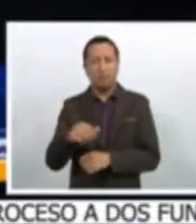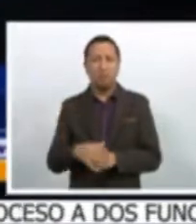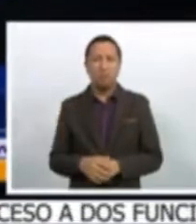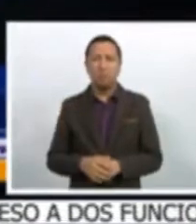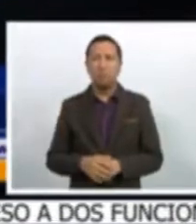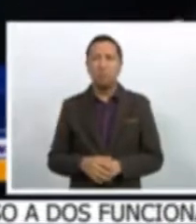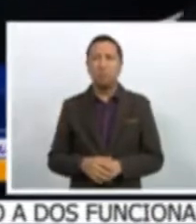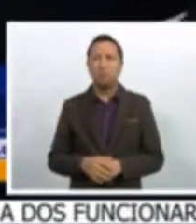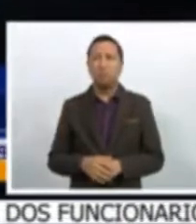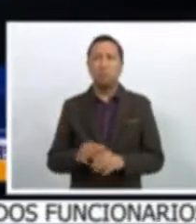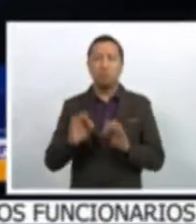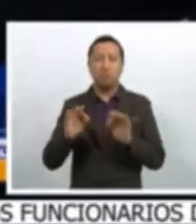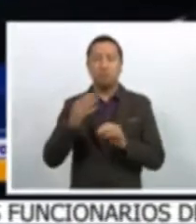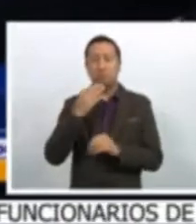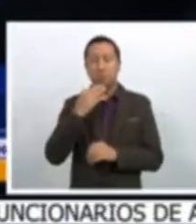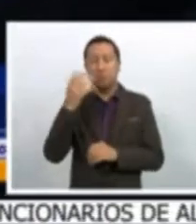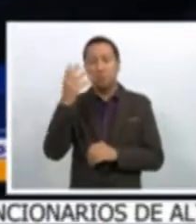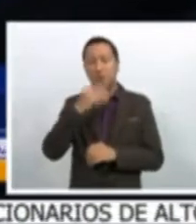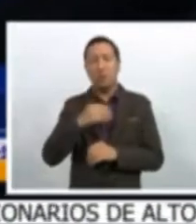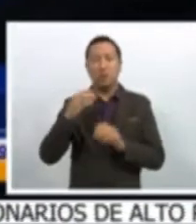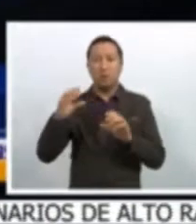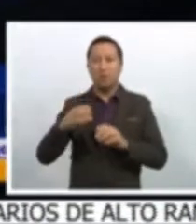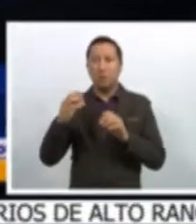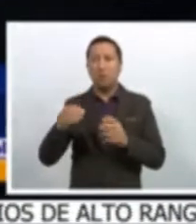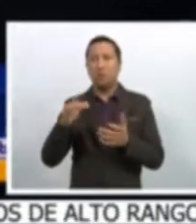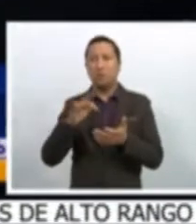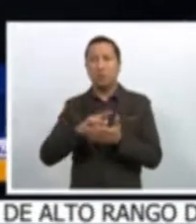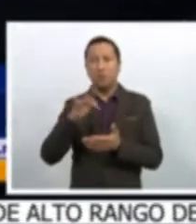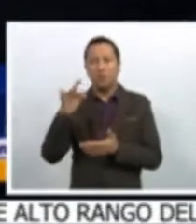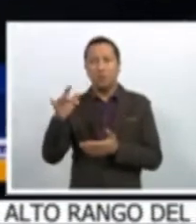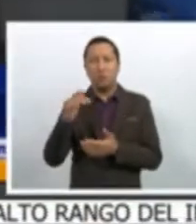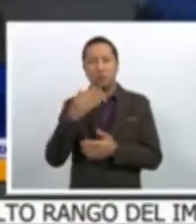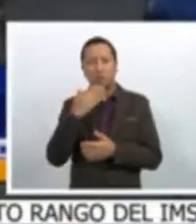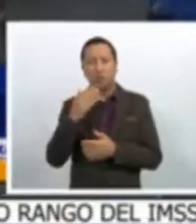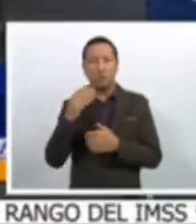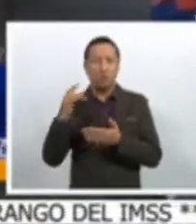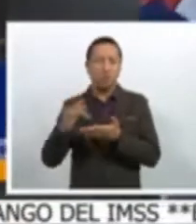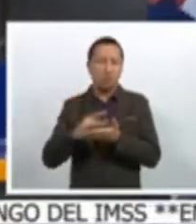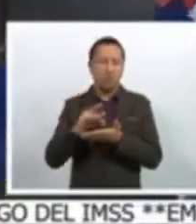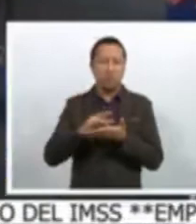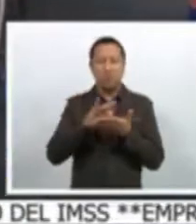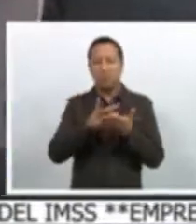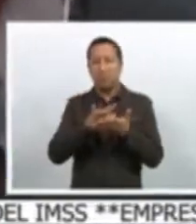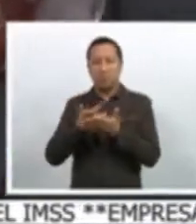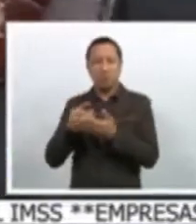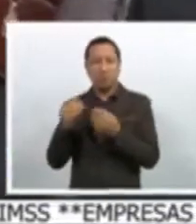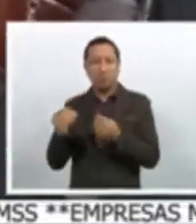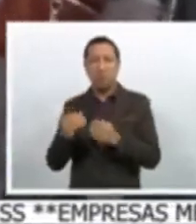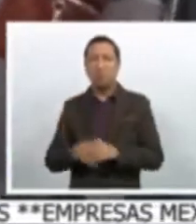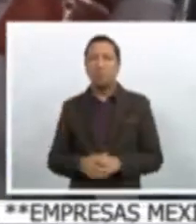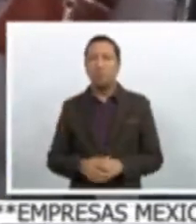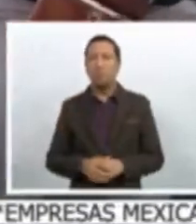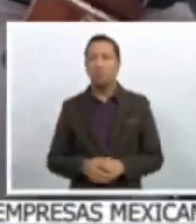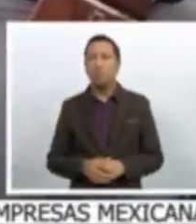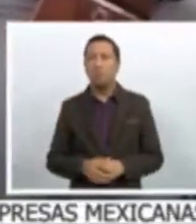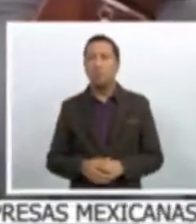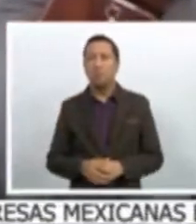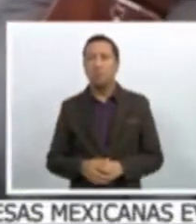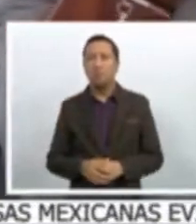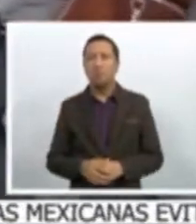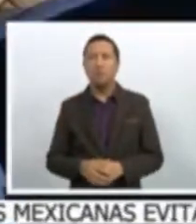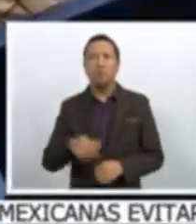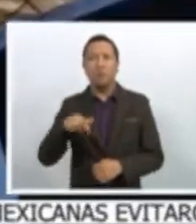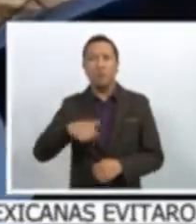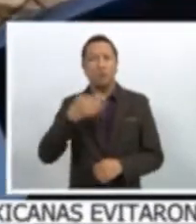mucho. Solo voy a decir gracias. Con eso nos apoyamos mucho. No, y esa gente, pues es muy bonito, nos